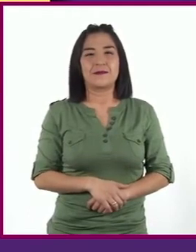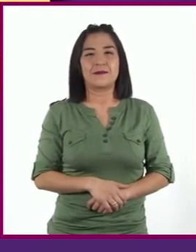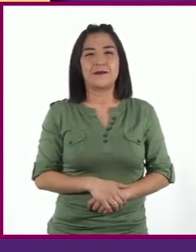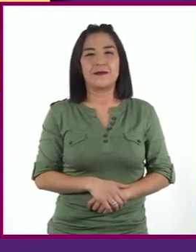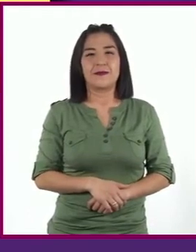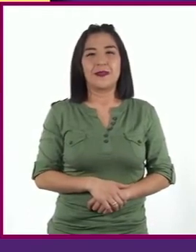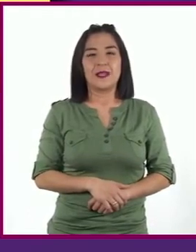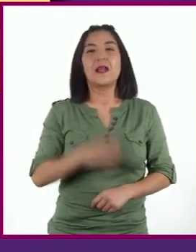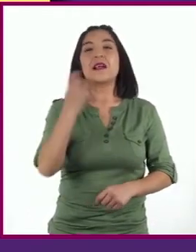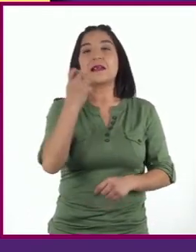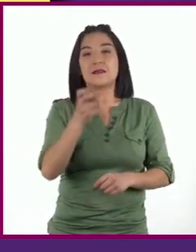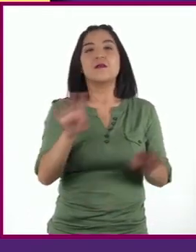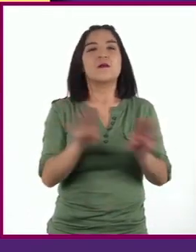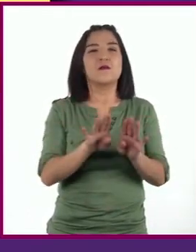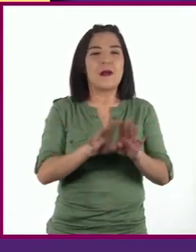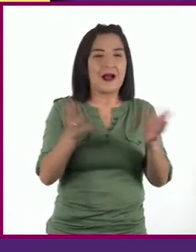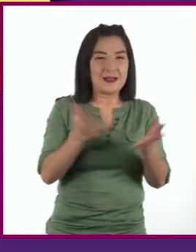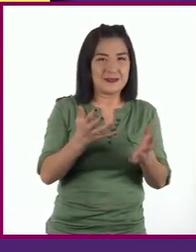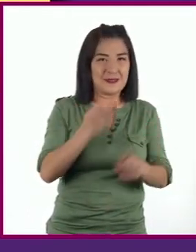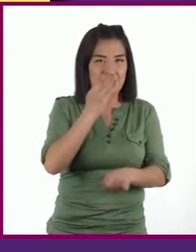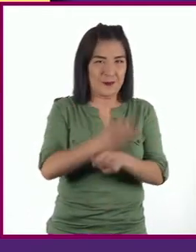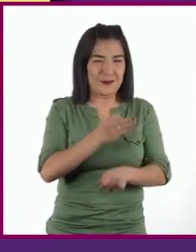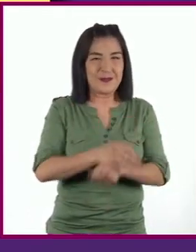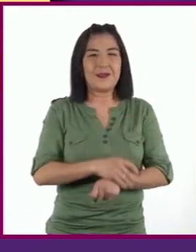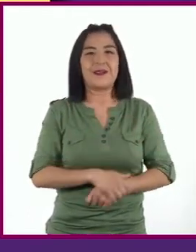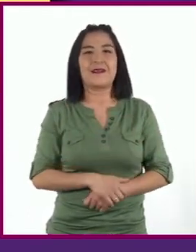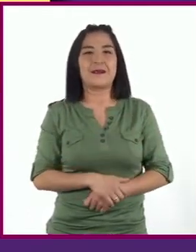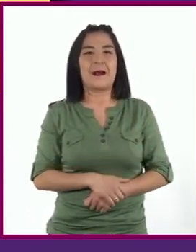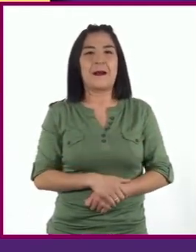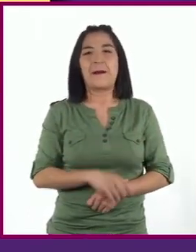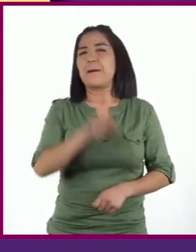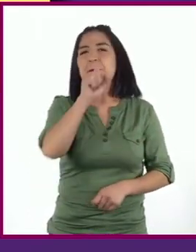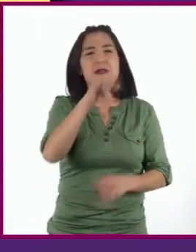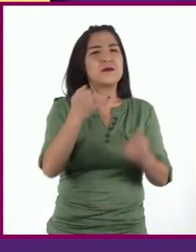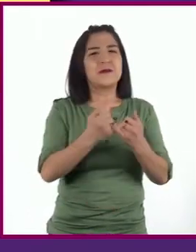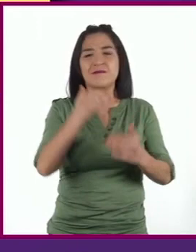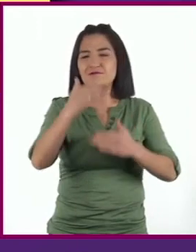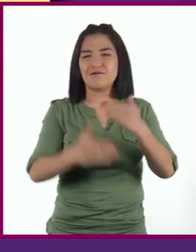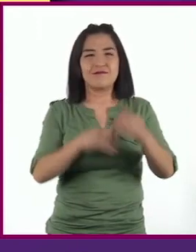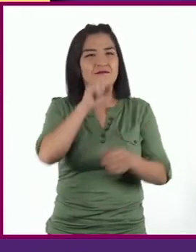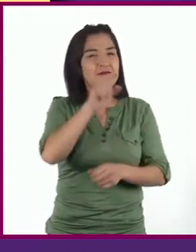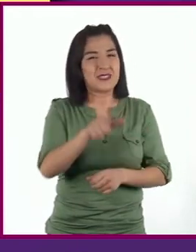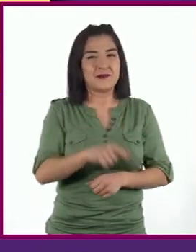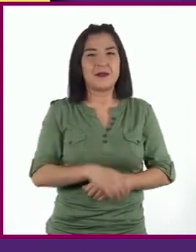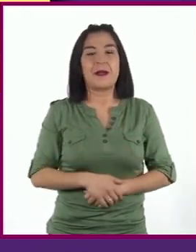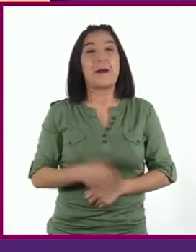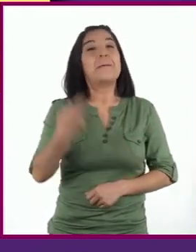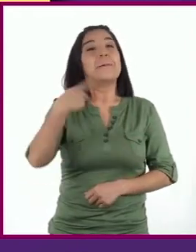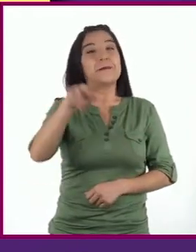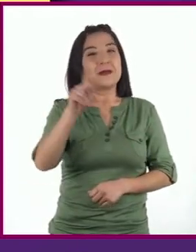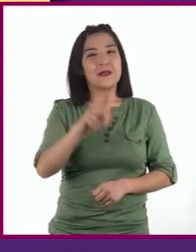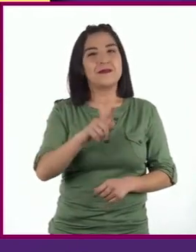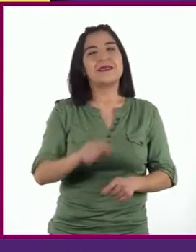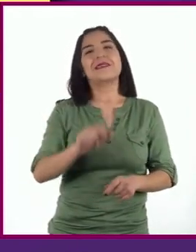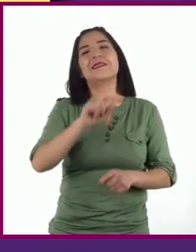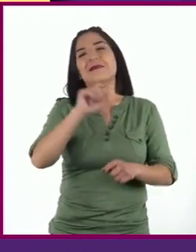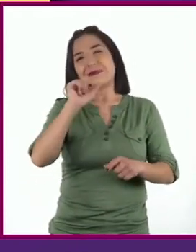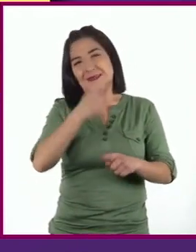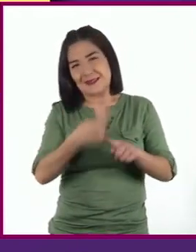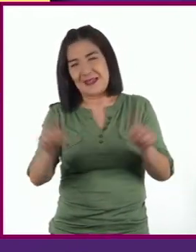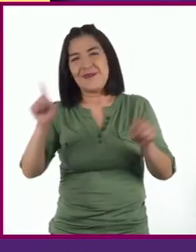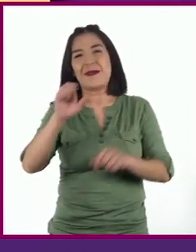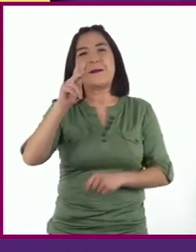Lo que tendríamos que hacer a continuación es el mismo proceso, pero para obtener los siguientes